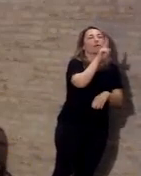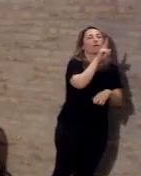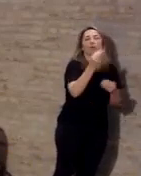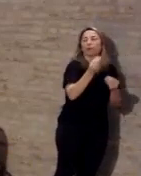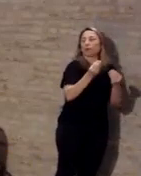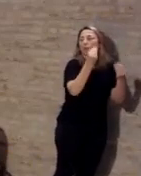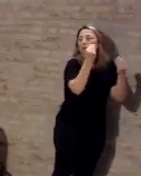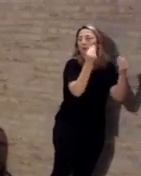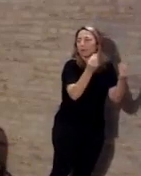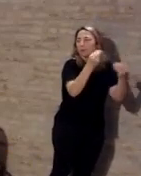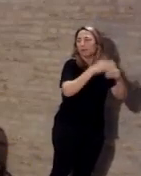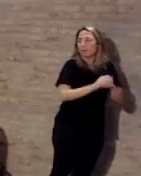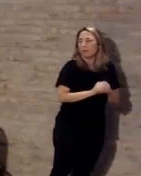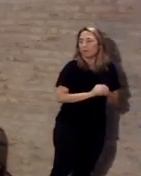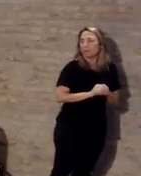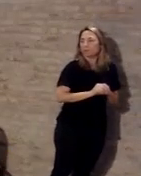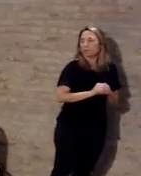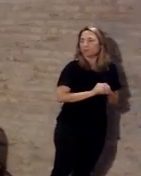mujer